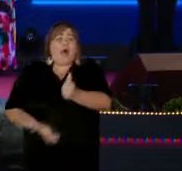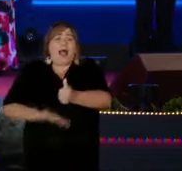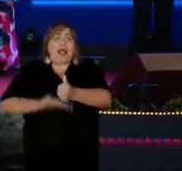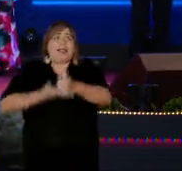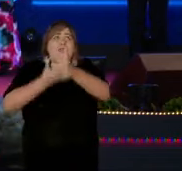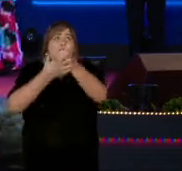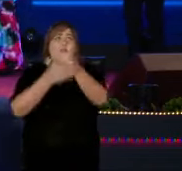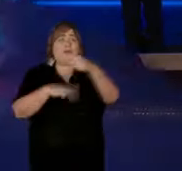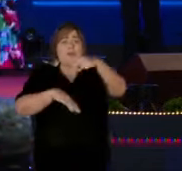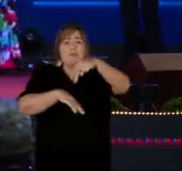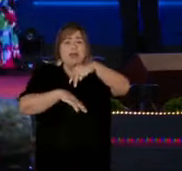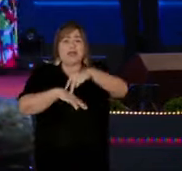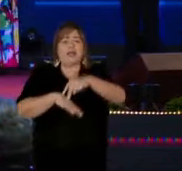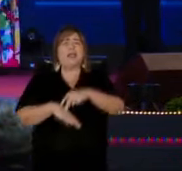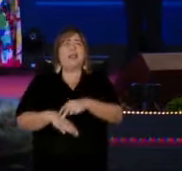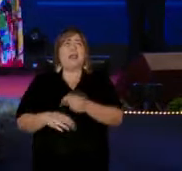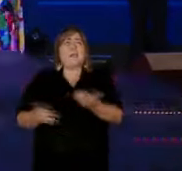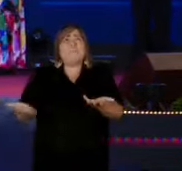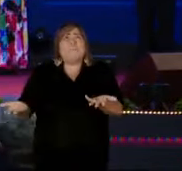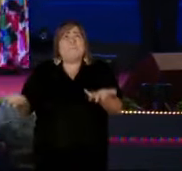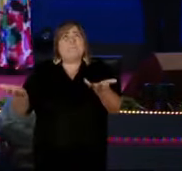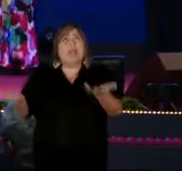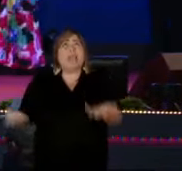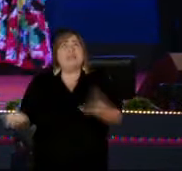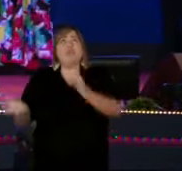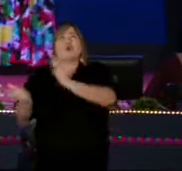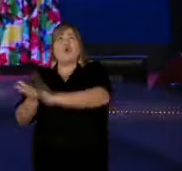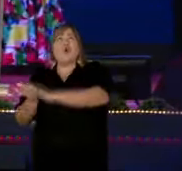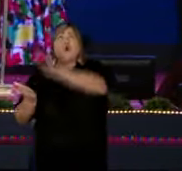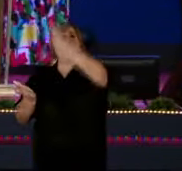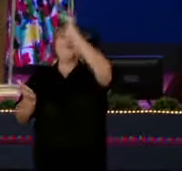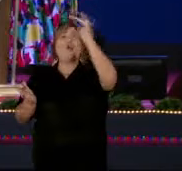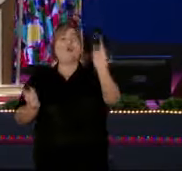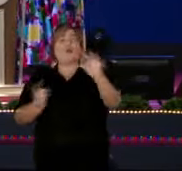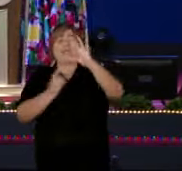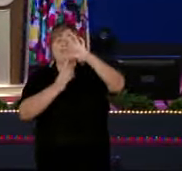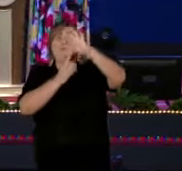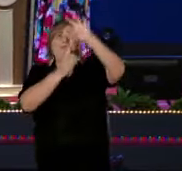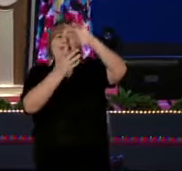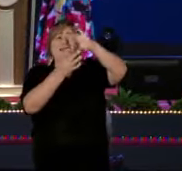Ay, ay, vaya la cabaza. Ahí hay algo especial ahí, se está moviendo.